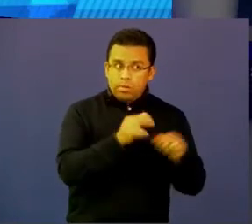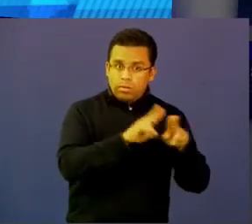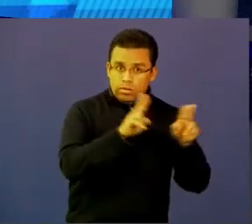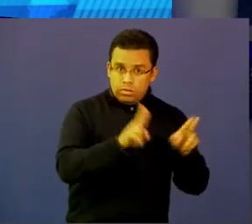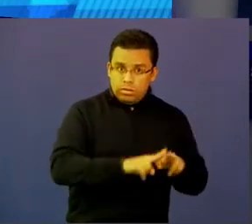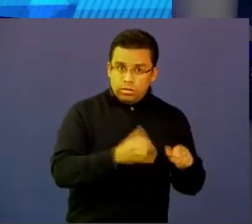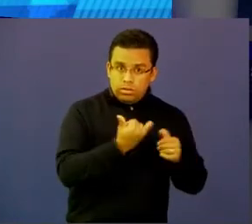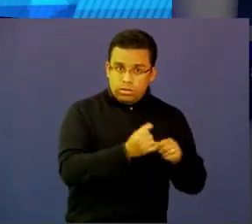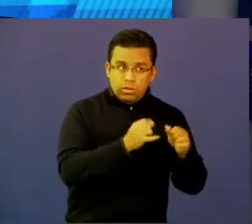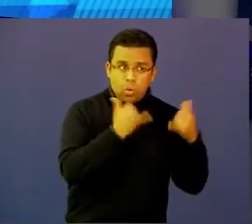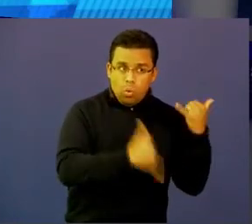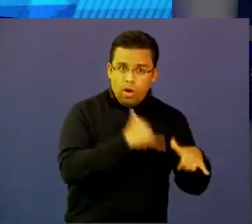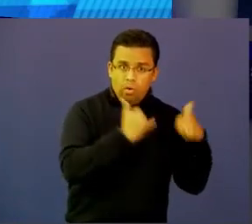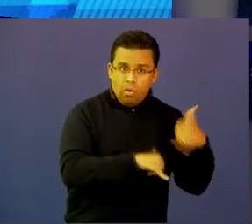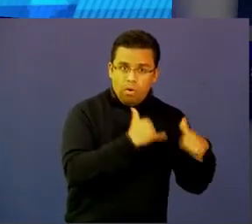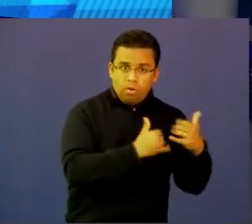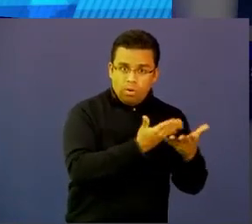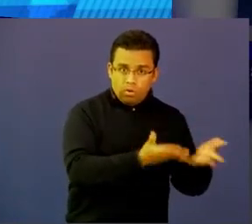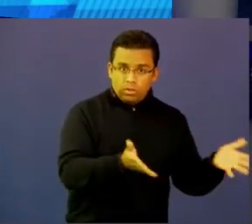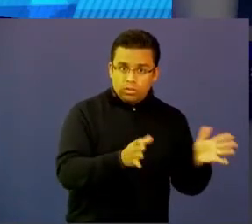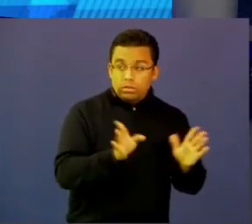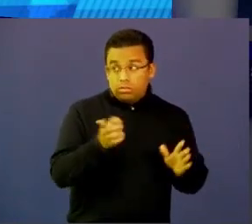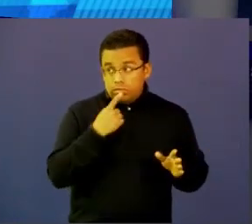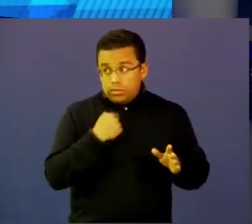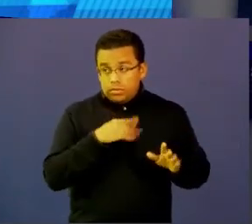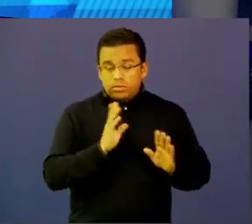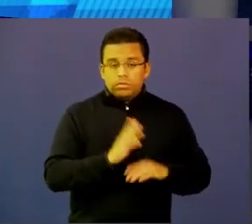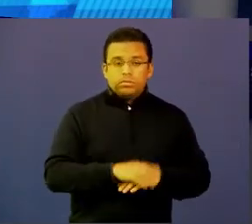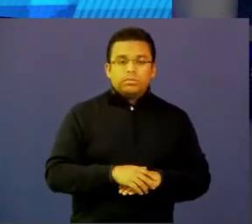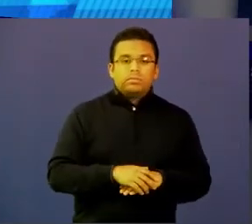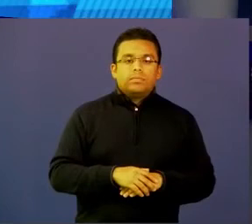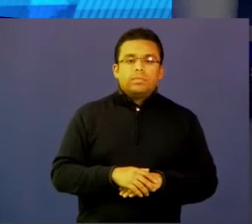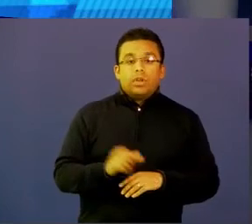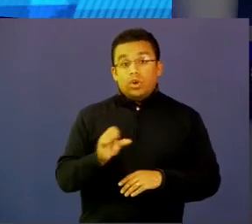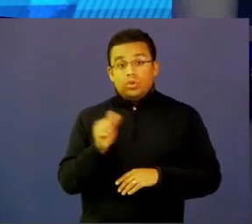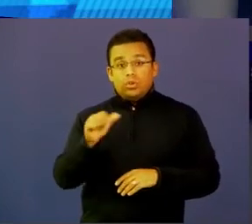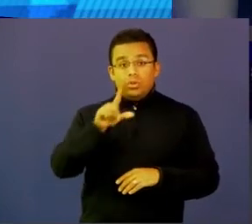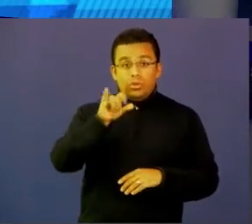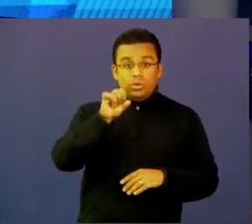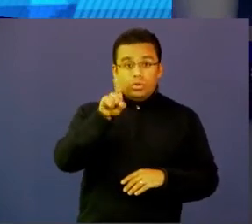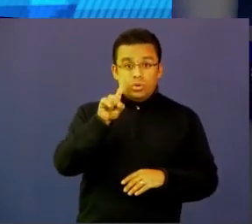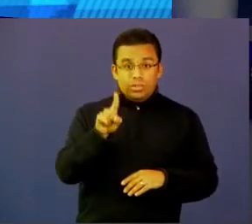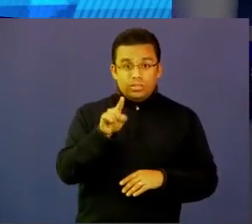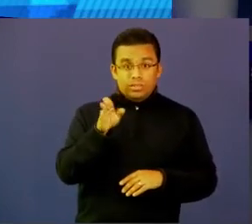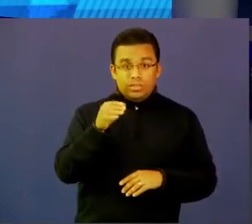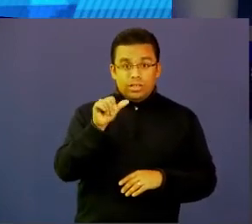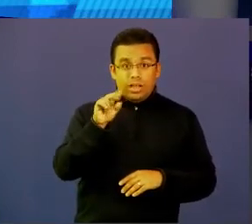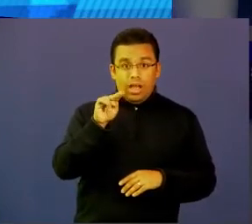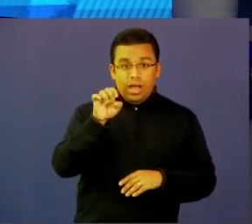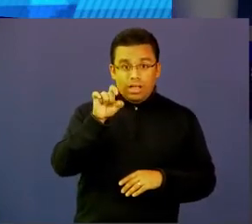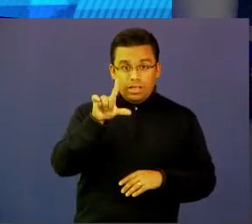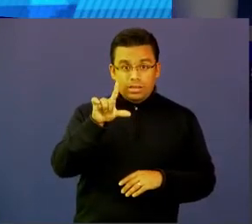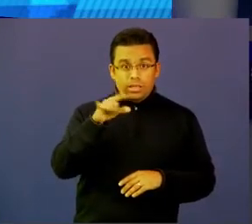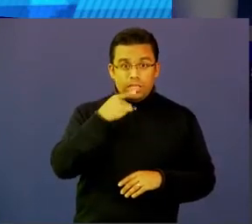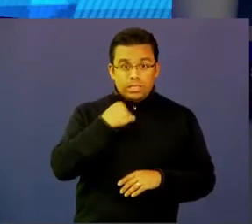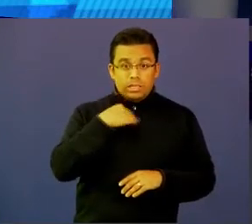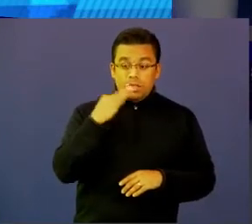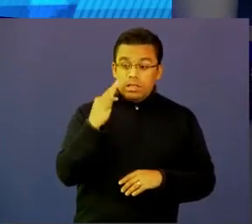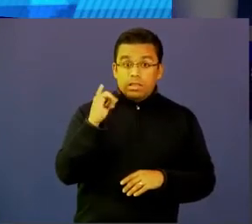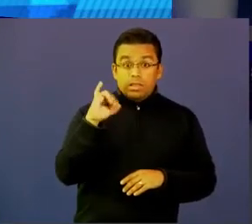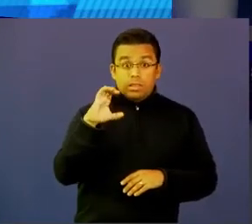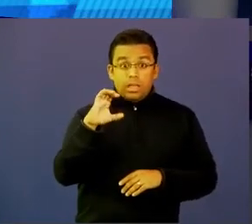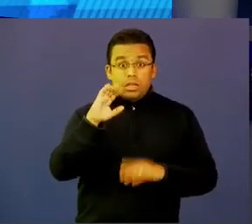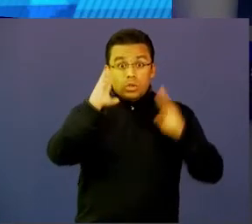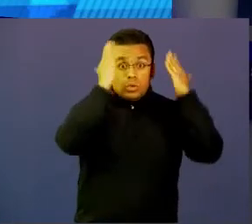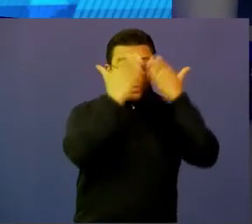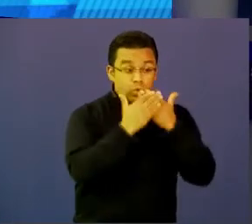todo el tiempo se ven estos casos. Ese es su comentario. Luis Ángel Gómez Díaz dice, las TIC no esconden peligros, es un